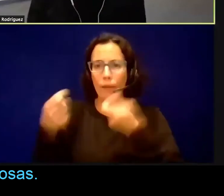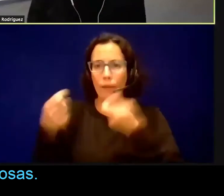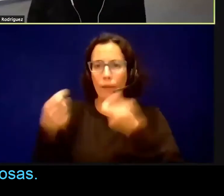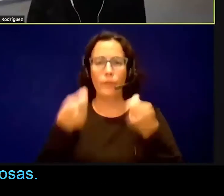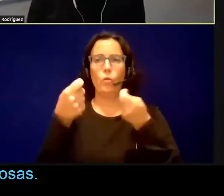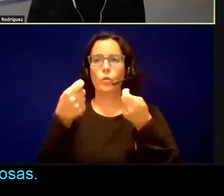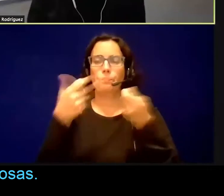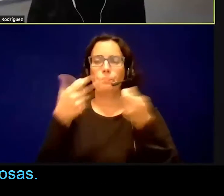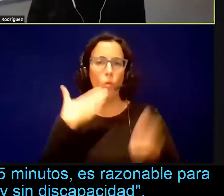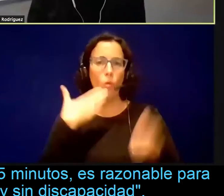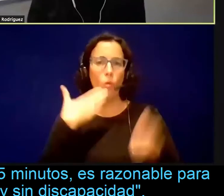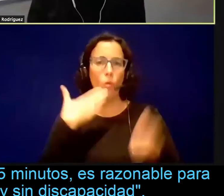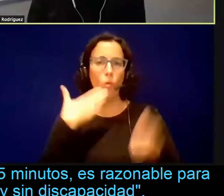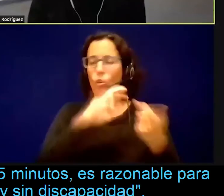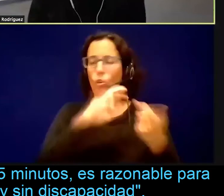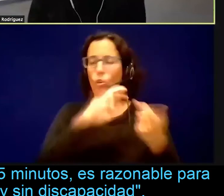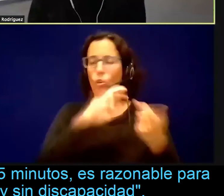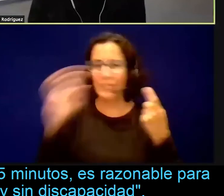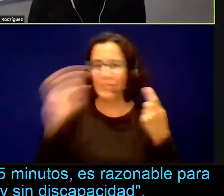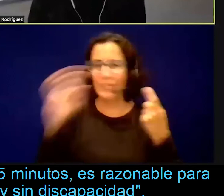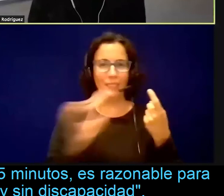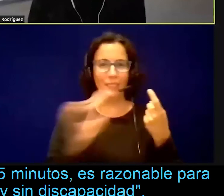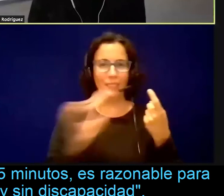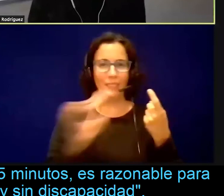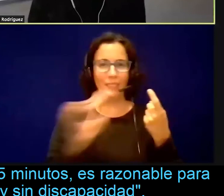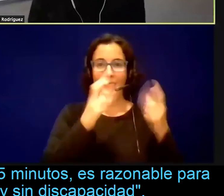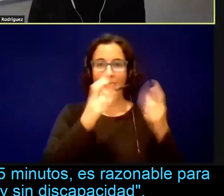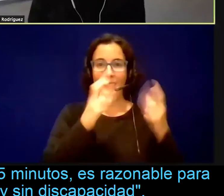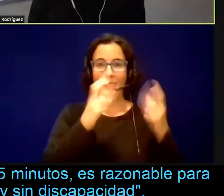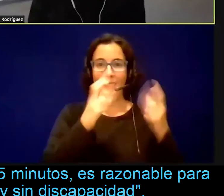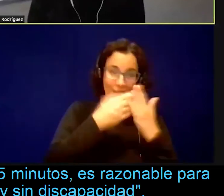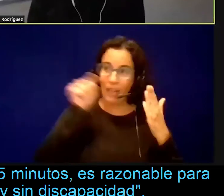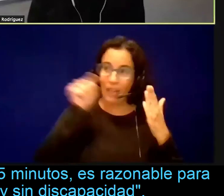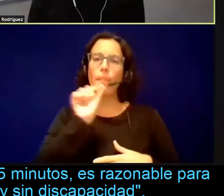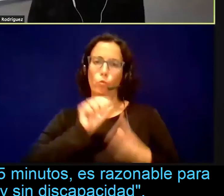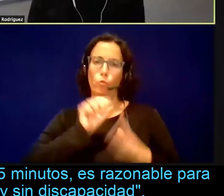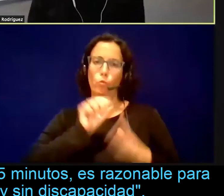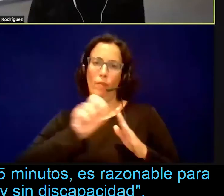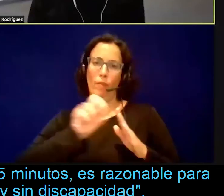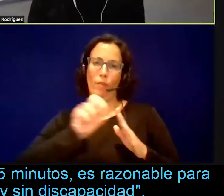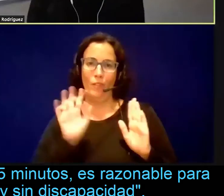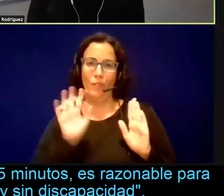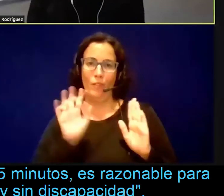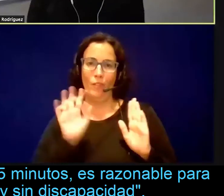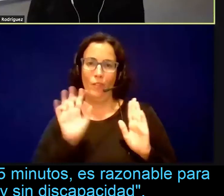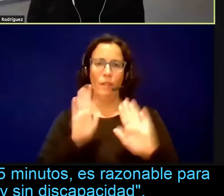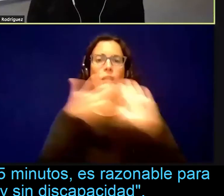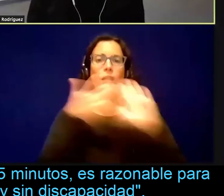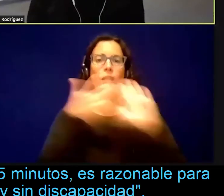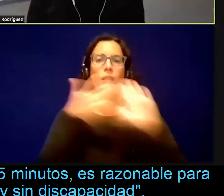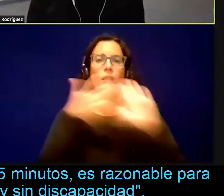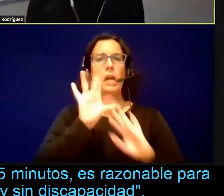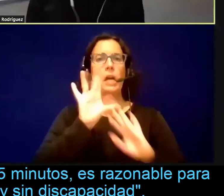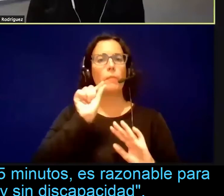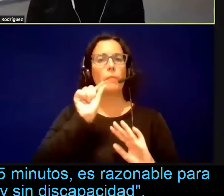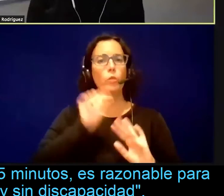de todas estas cosas. Eso es muy bonito porque al final dices, bueno, si son 15 minutos andando es una distancia razonable para una persona con discapacidad y